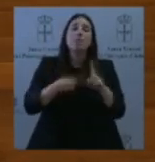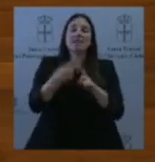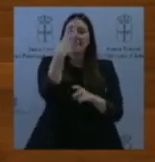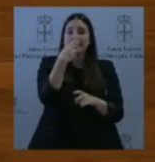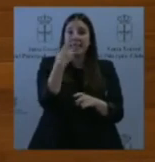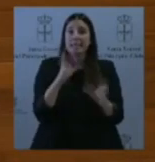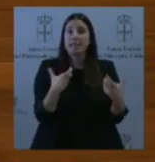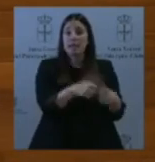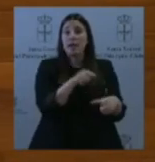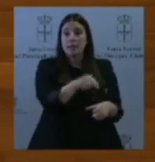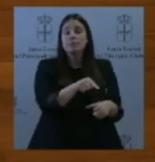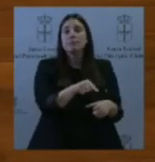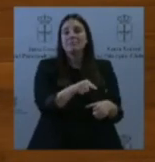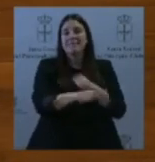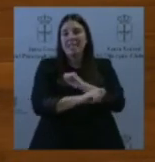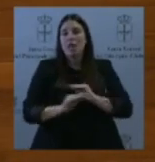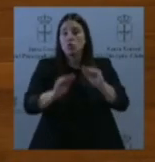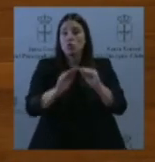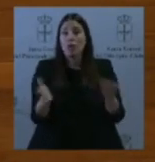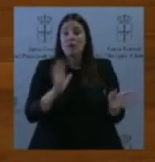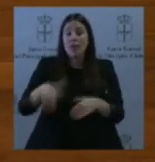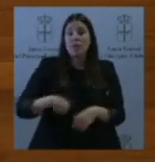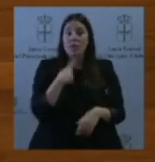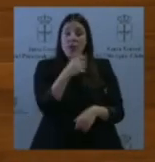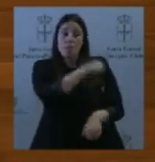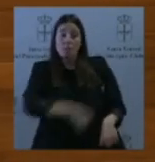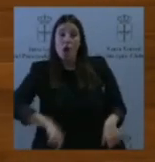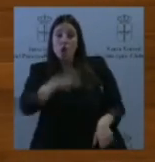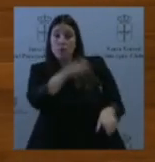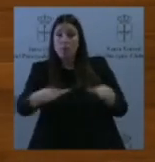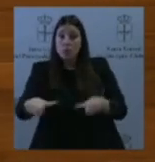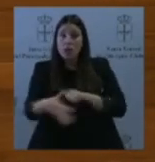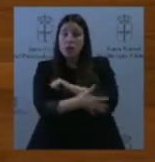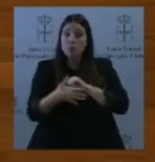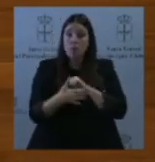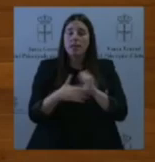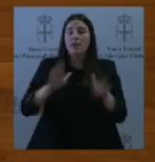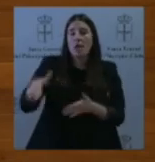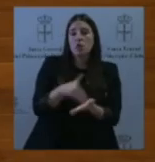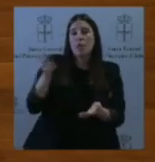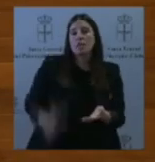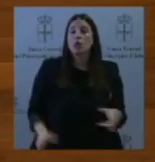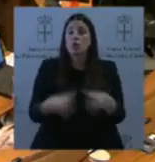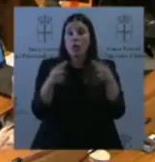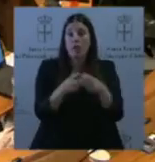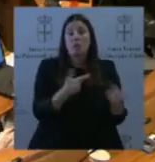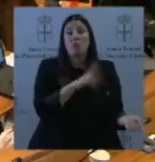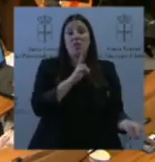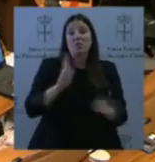vagos a los más pobres, a las personas perceptores del salario social, no me extraña que llame ocupas a las familias que no tienen vivienda. Muchas gracias.